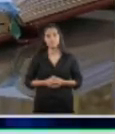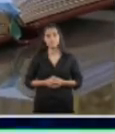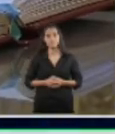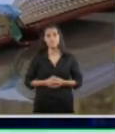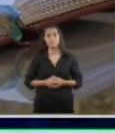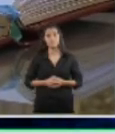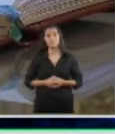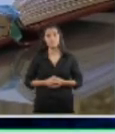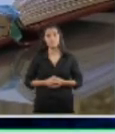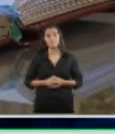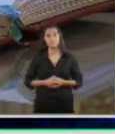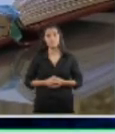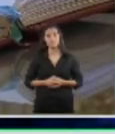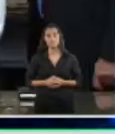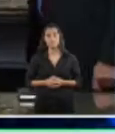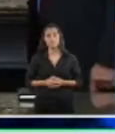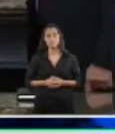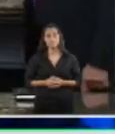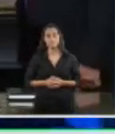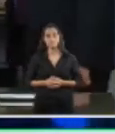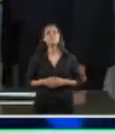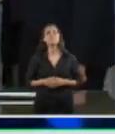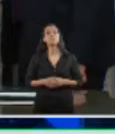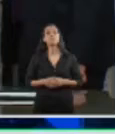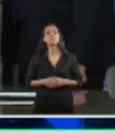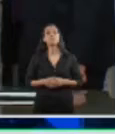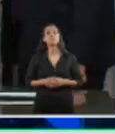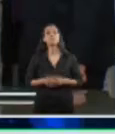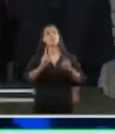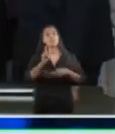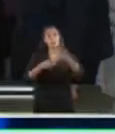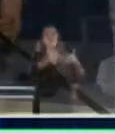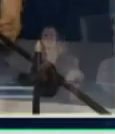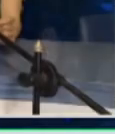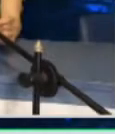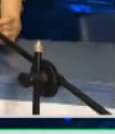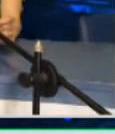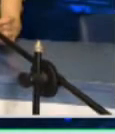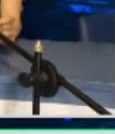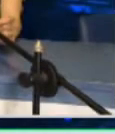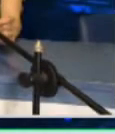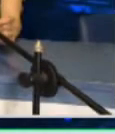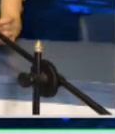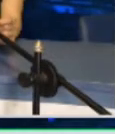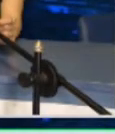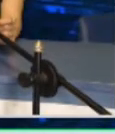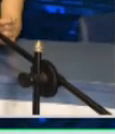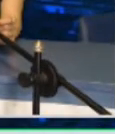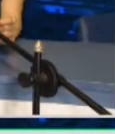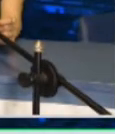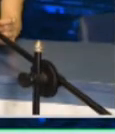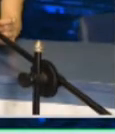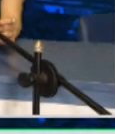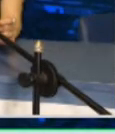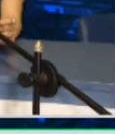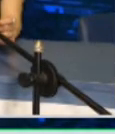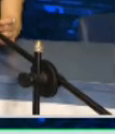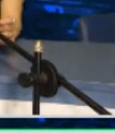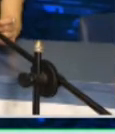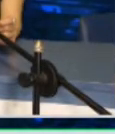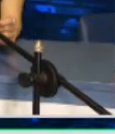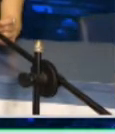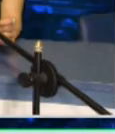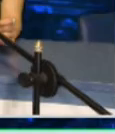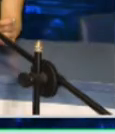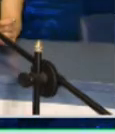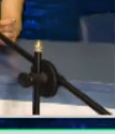cuales, dicen algunos, renunció Martín Guzmán. Sí, bueno, digamos que cuando se conozca también su equipo económico, si empieza a dar,